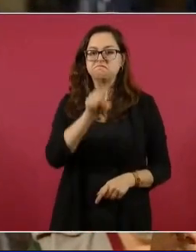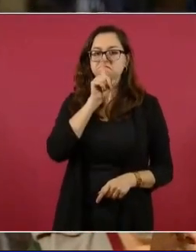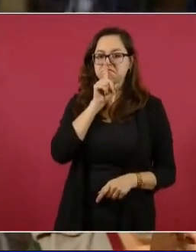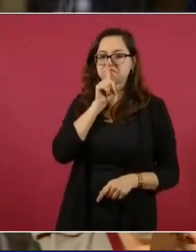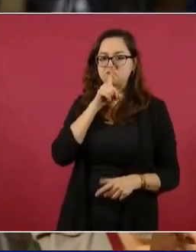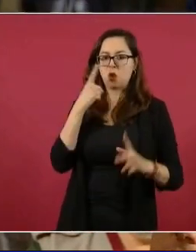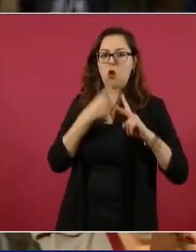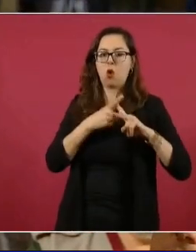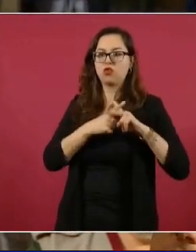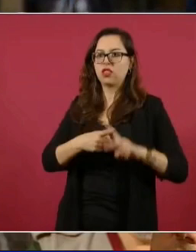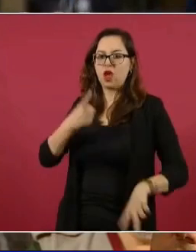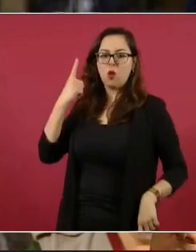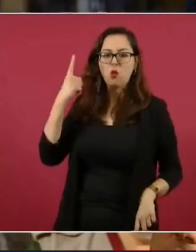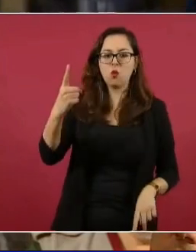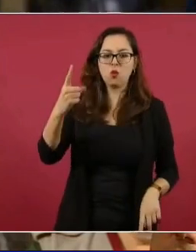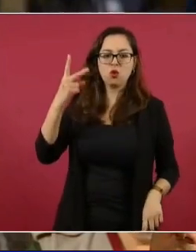justicia.